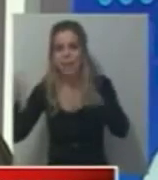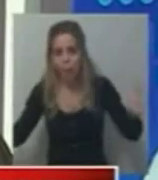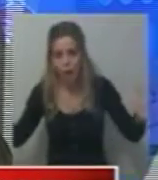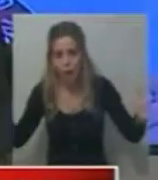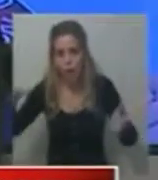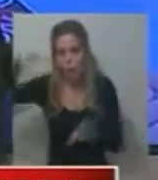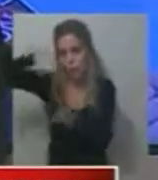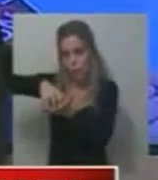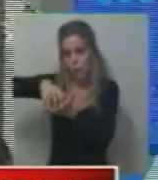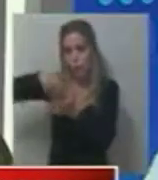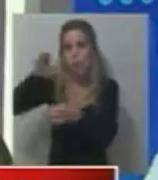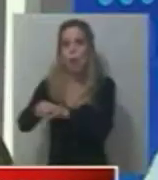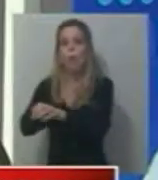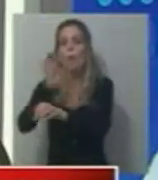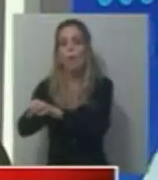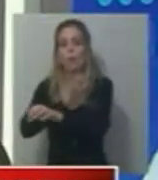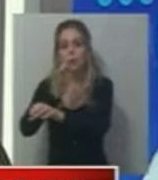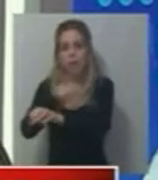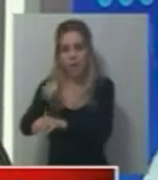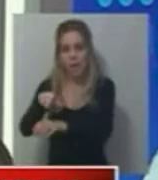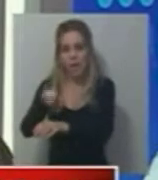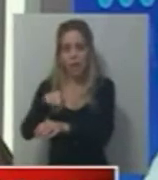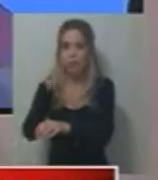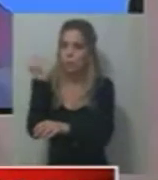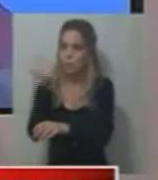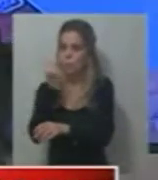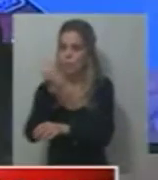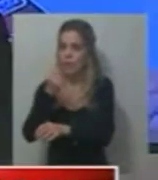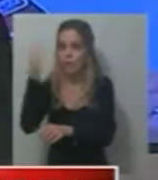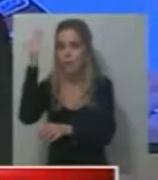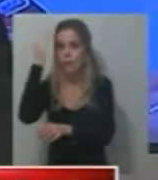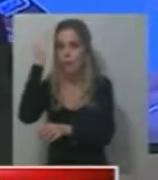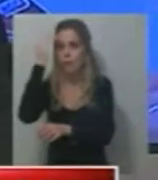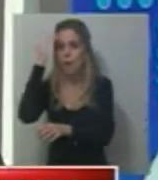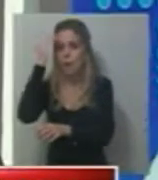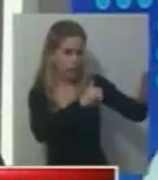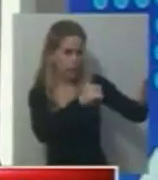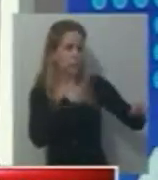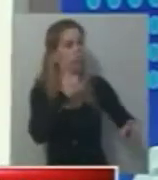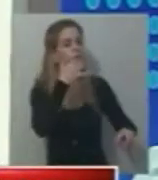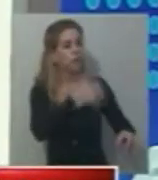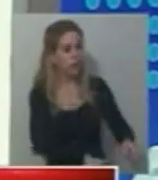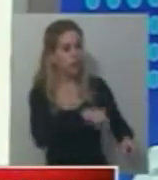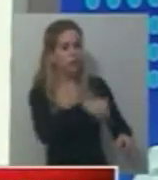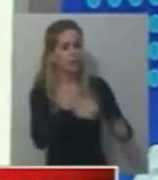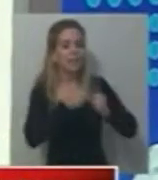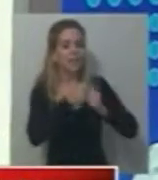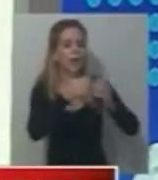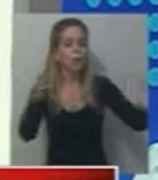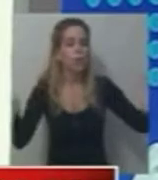una foto. Un hecho cultural importantísimo. Estoy planteándolo desde el punto de vista político. Yo entiendo. Pero es que inaugurar un cine también es un hecho político.